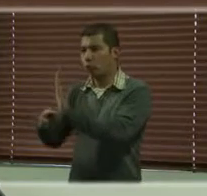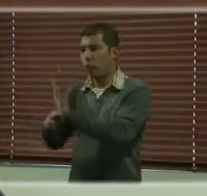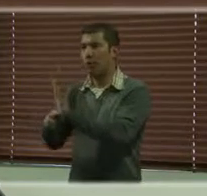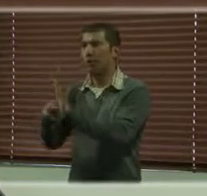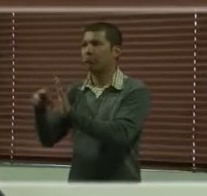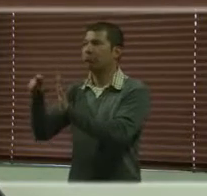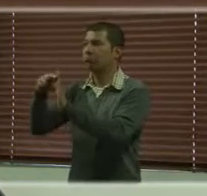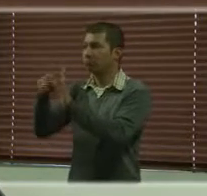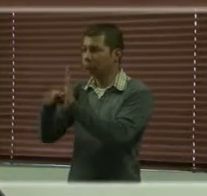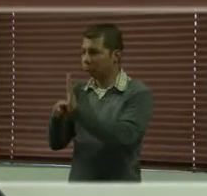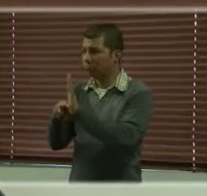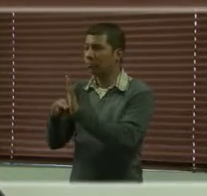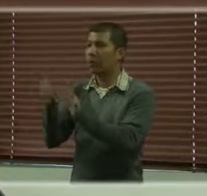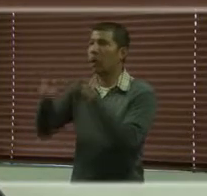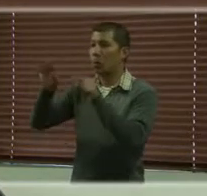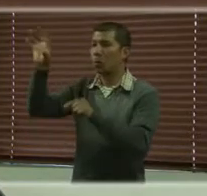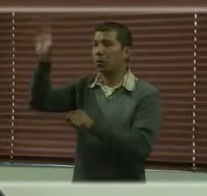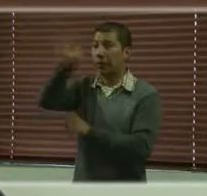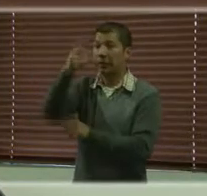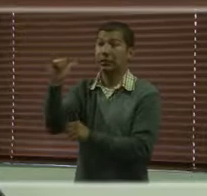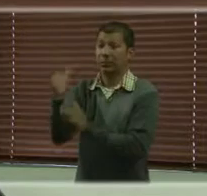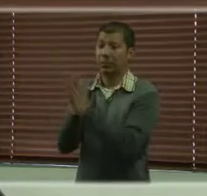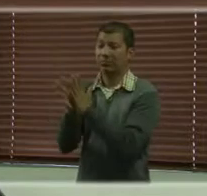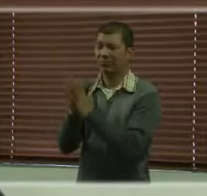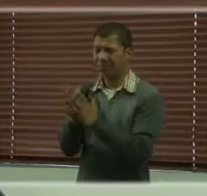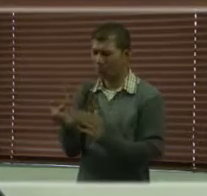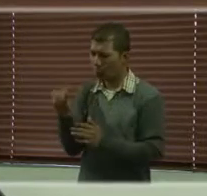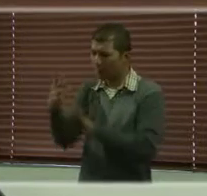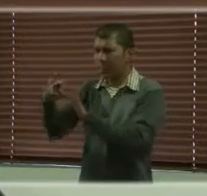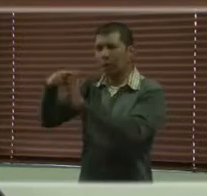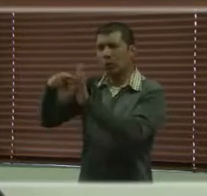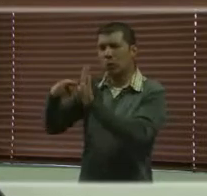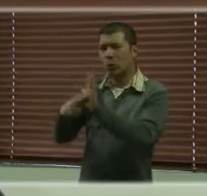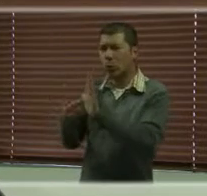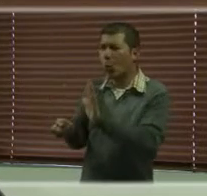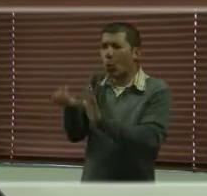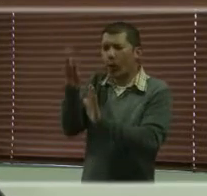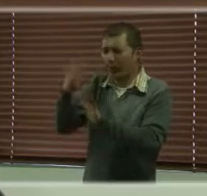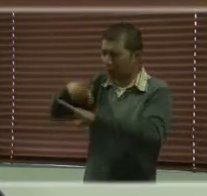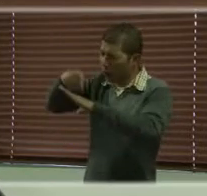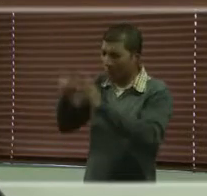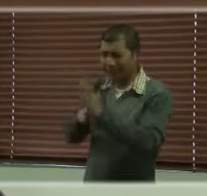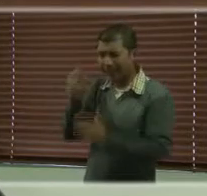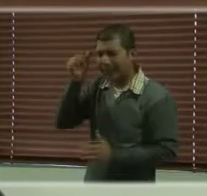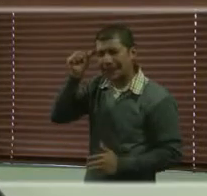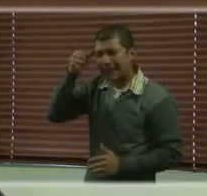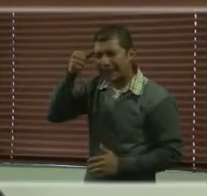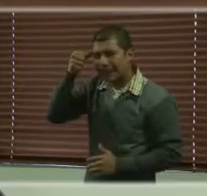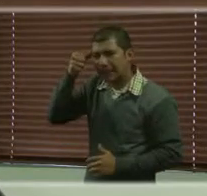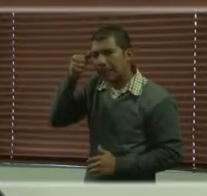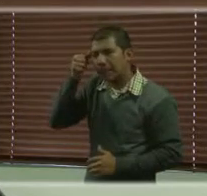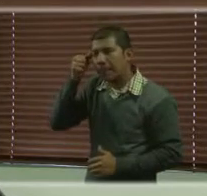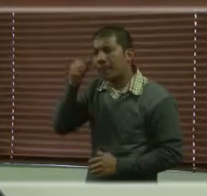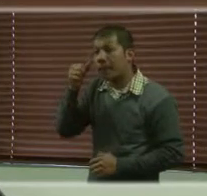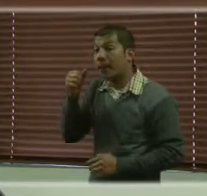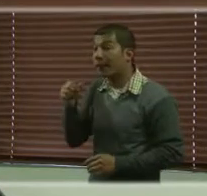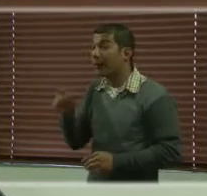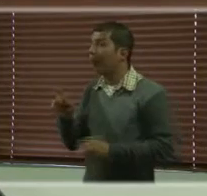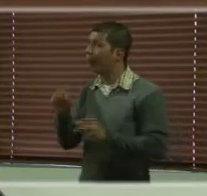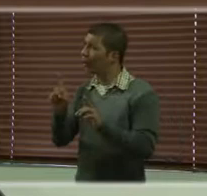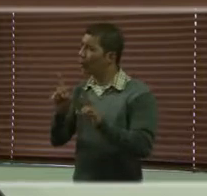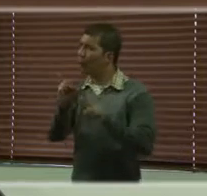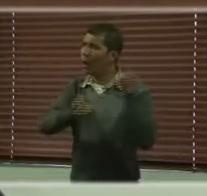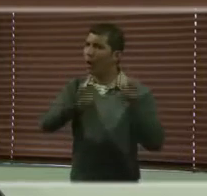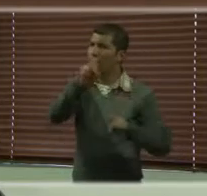individuales que fueron resueltas ahorita no recuerdo Cuántas son la verdad Pero incluso las resoluciones declarando que no hay violación es interesante también